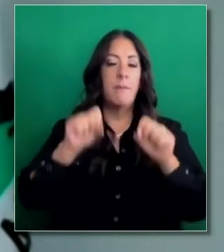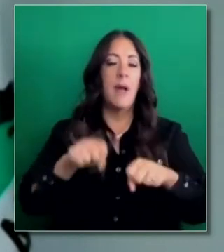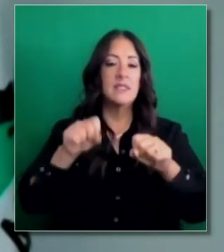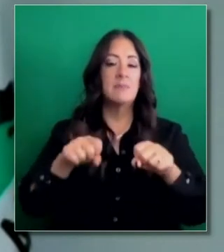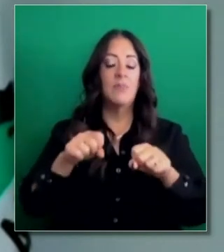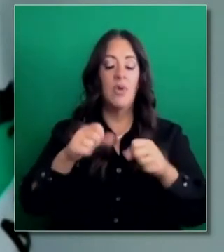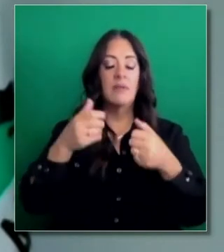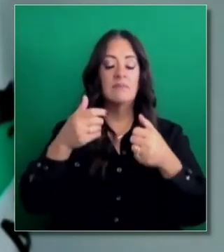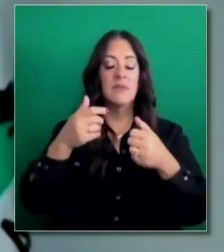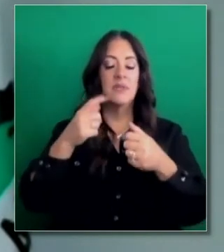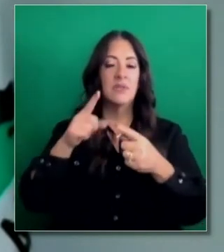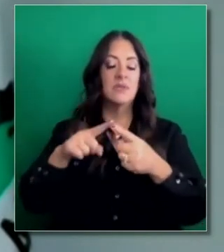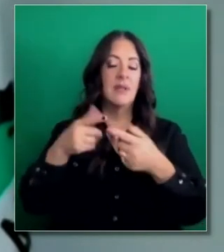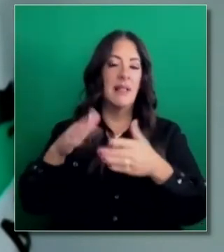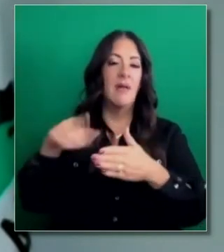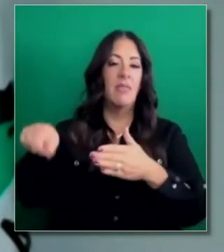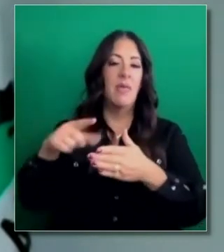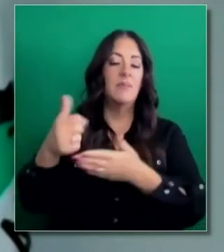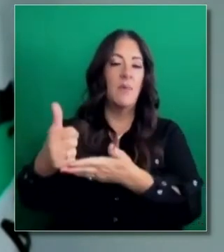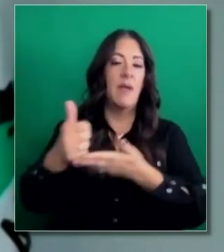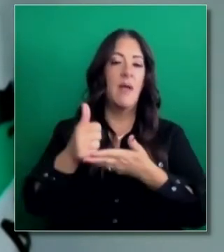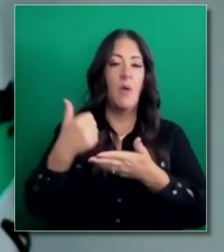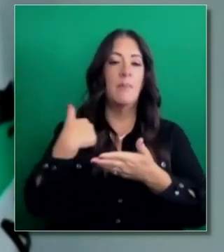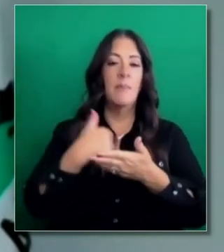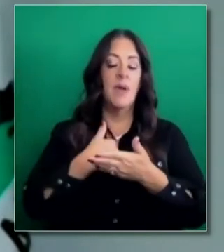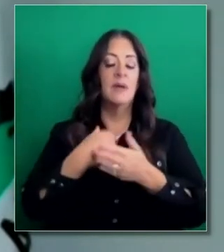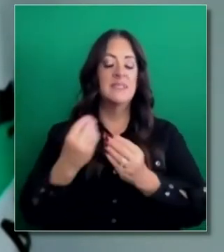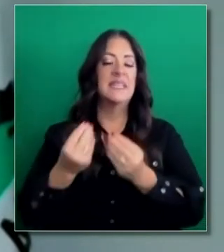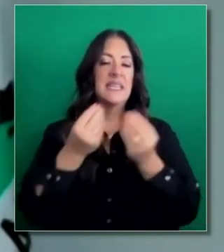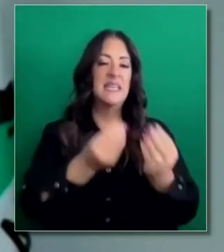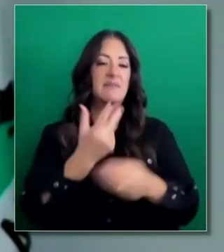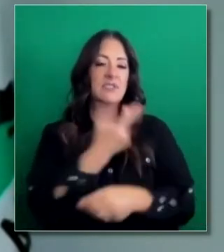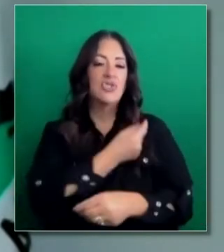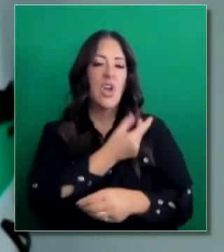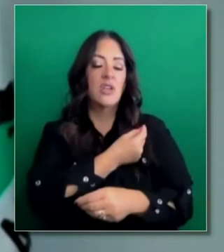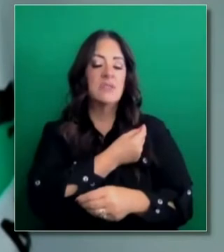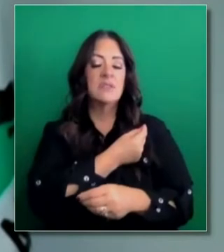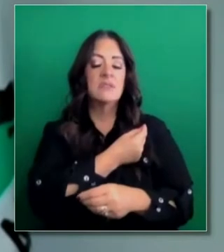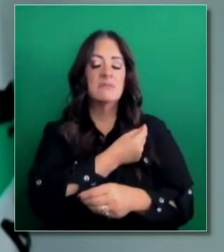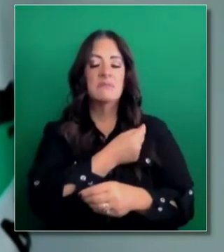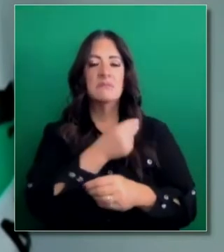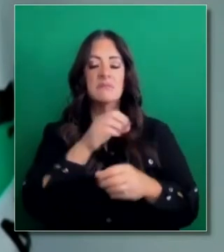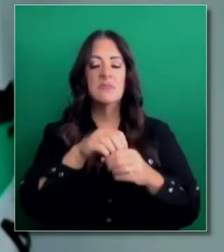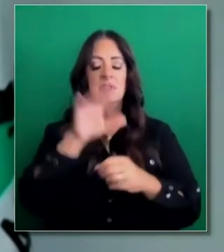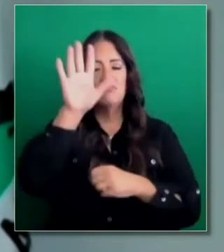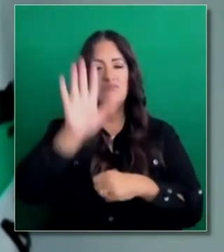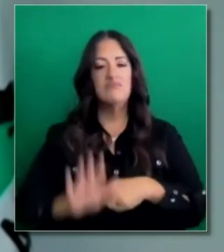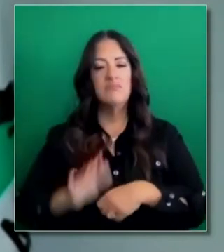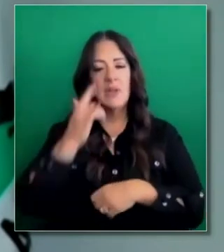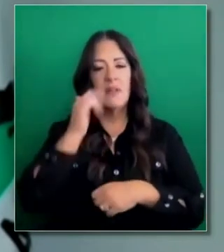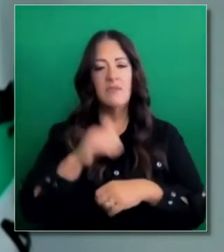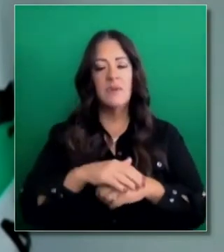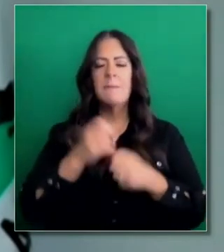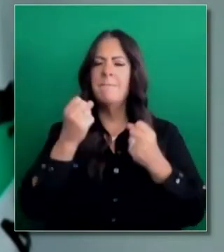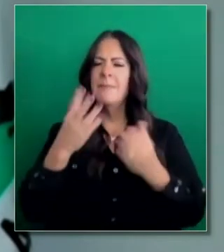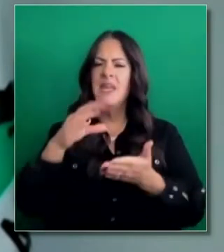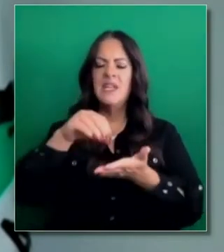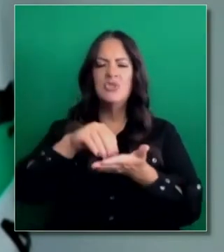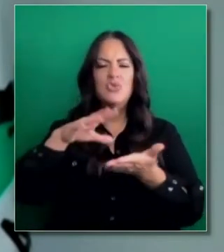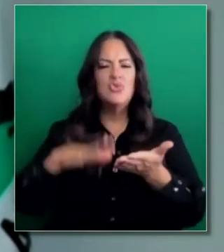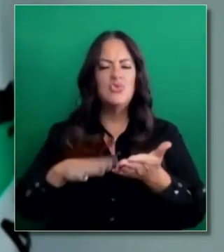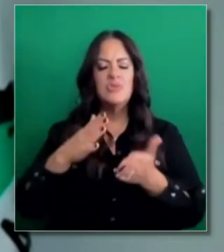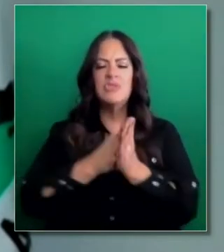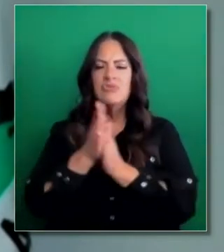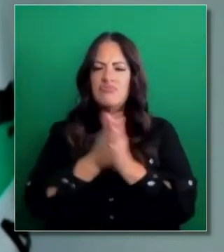pero ciertamente es un recurso muy grande yo estudiantes de cuidado de salud definitivamente siempre